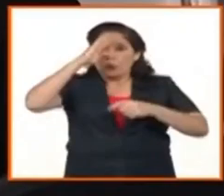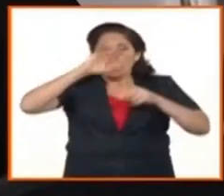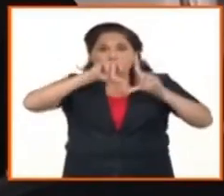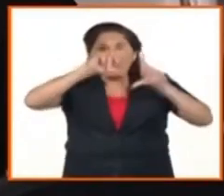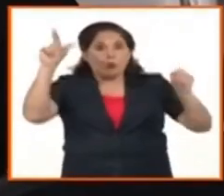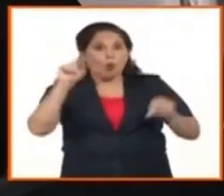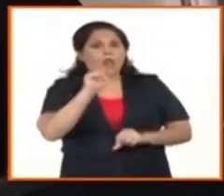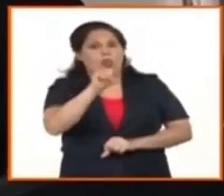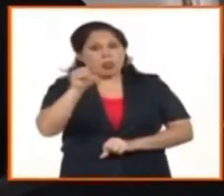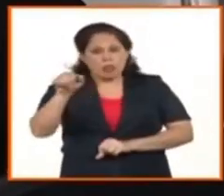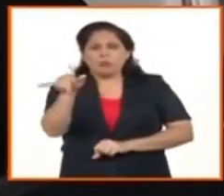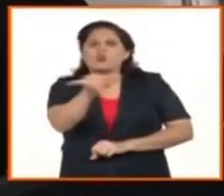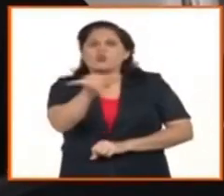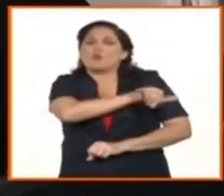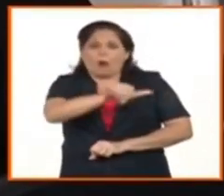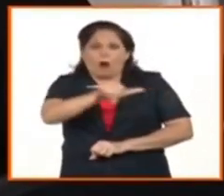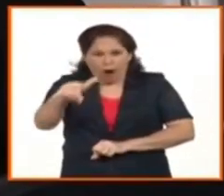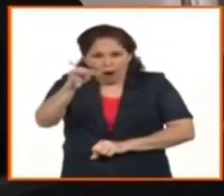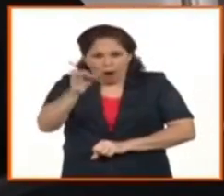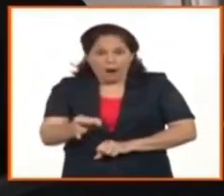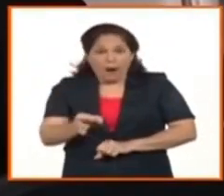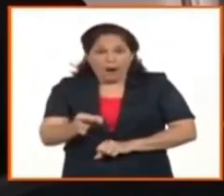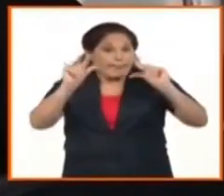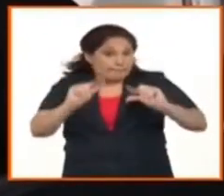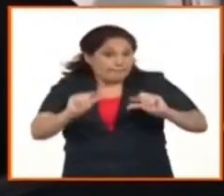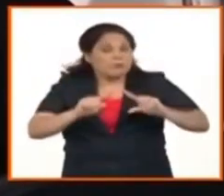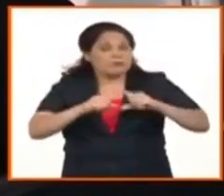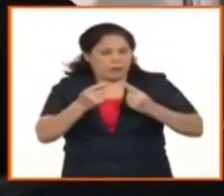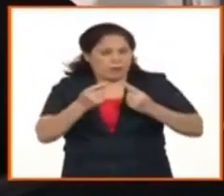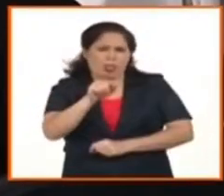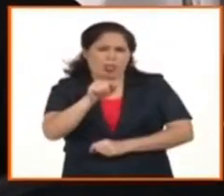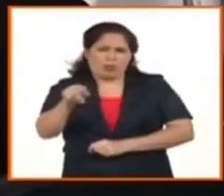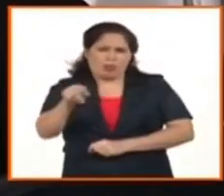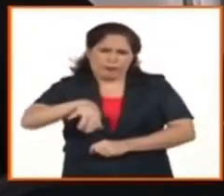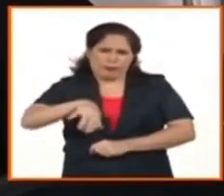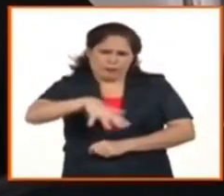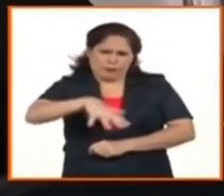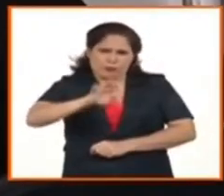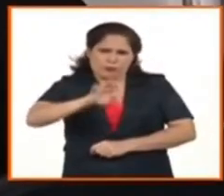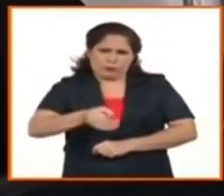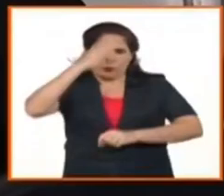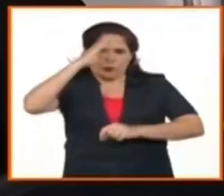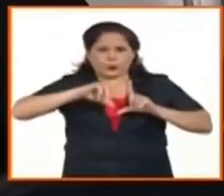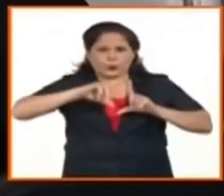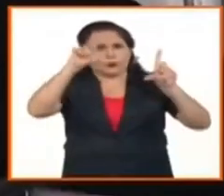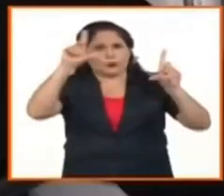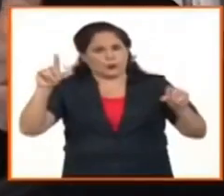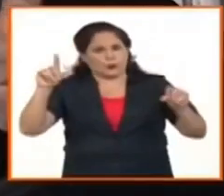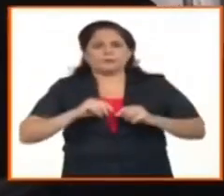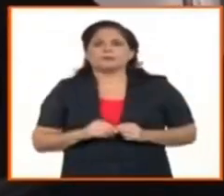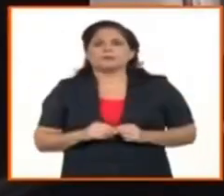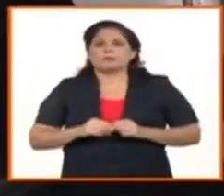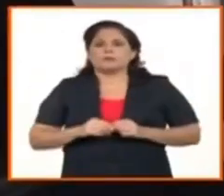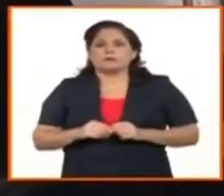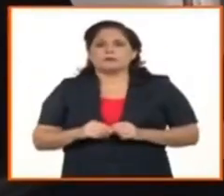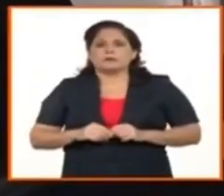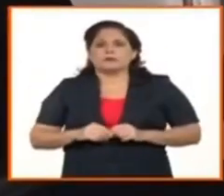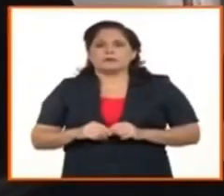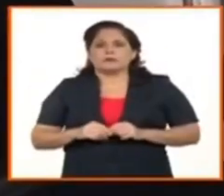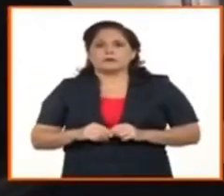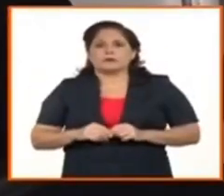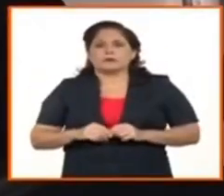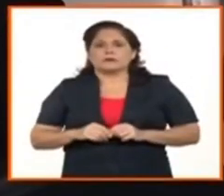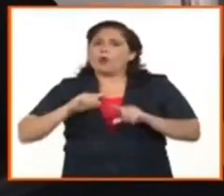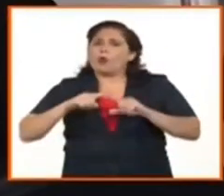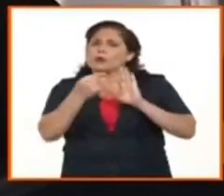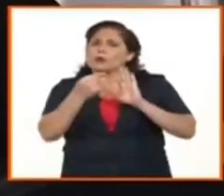terroríficas afortunadamente en nuestro contexto no tampoco tienen esa magnitud